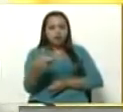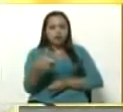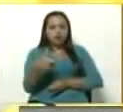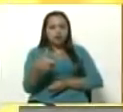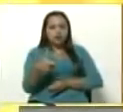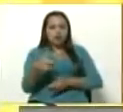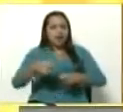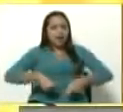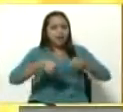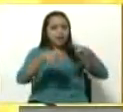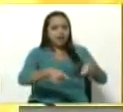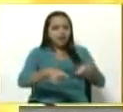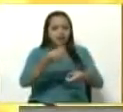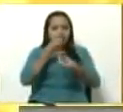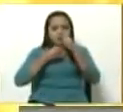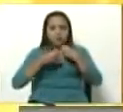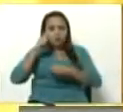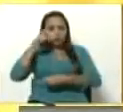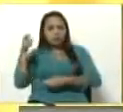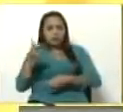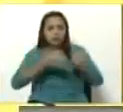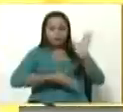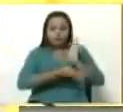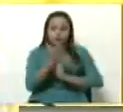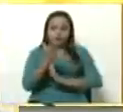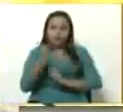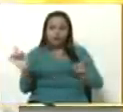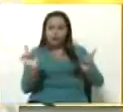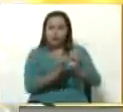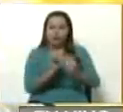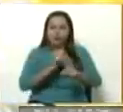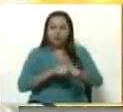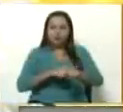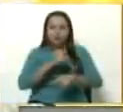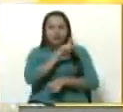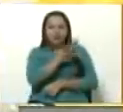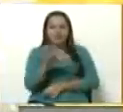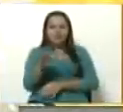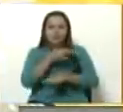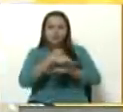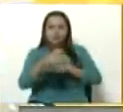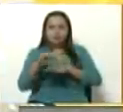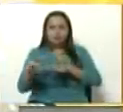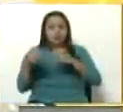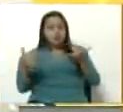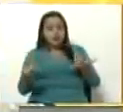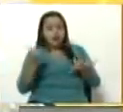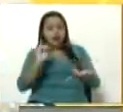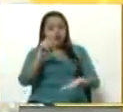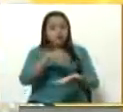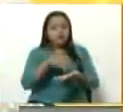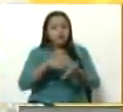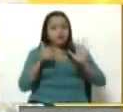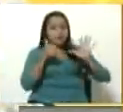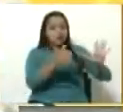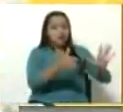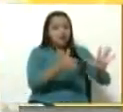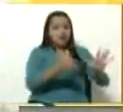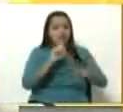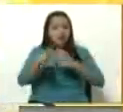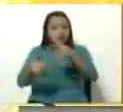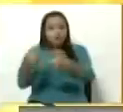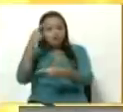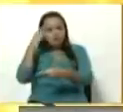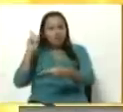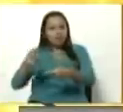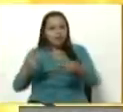del Guárico, llegar a corto plazo en los 15 municipios. Ya tenemos presencia en 6 y en los próximos días